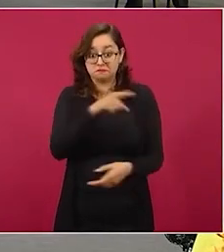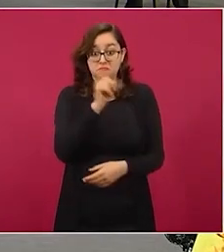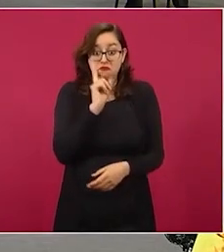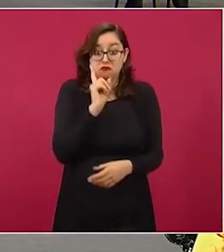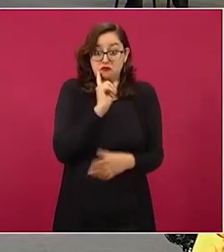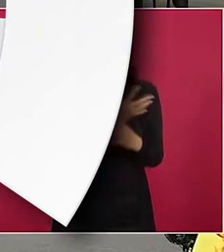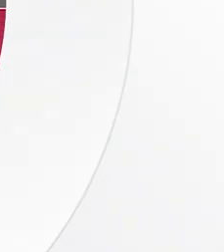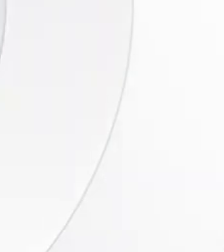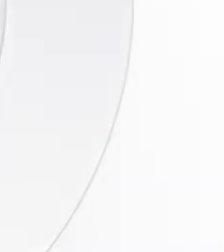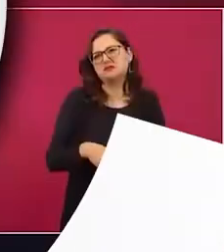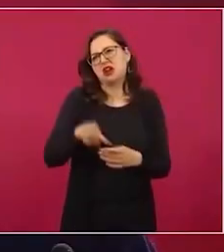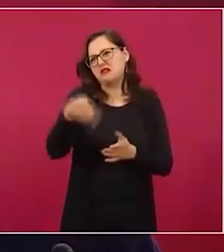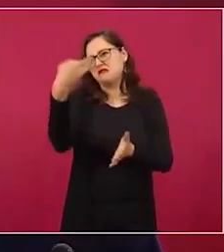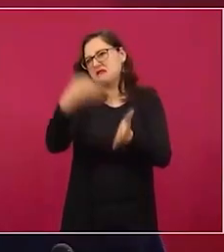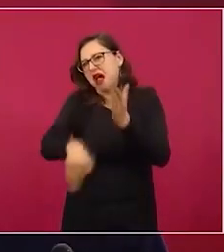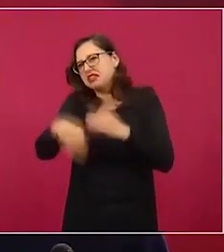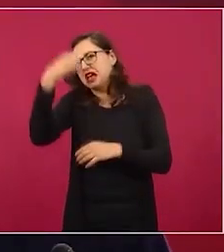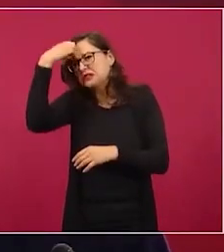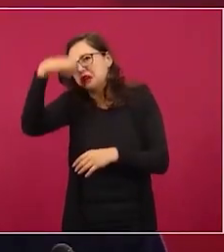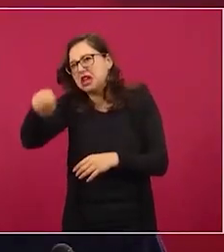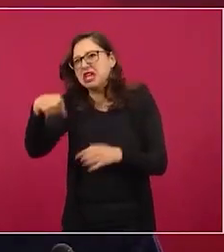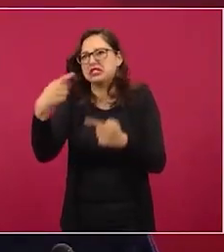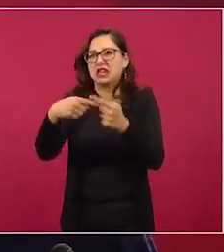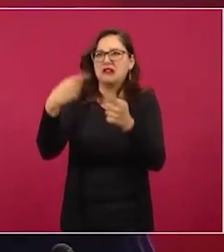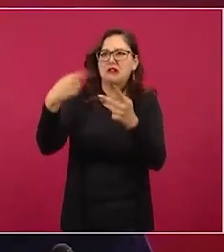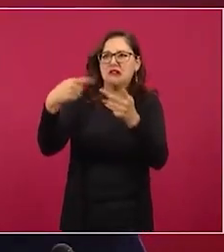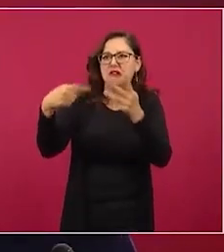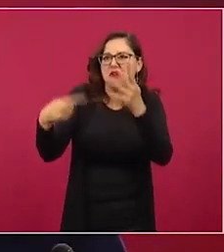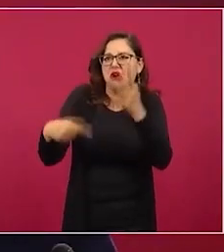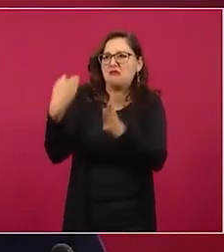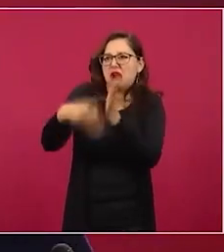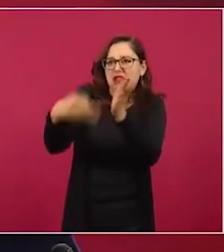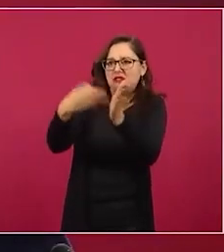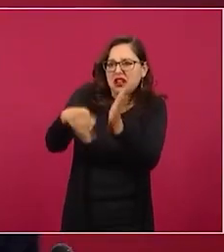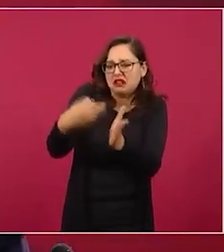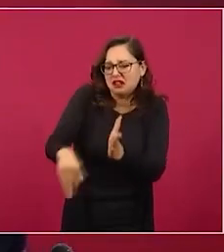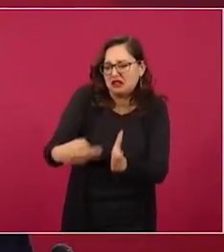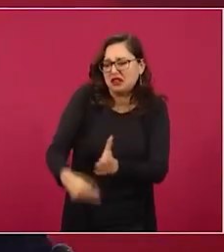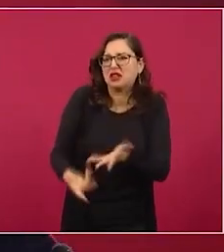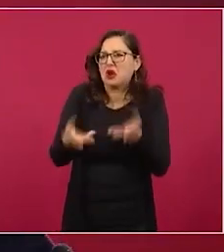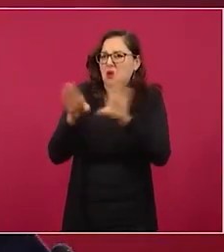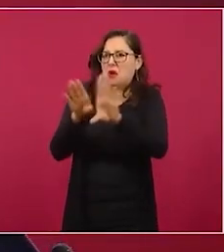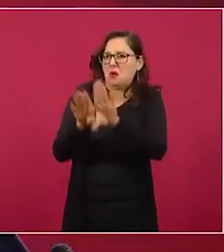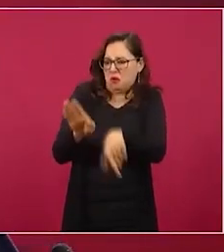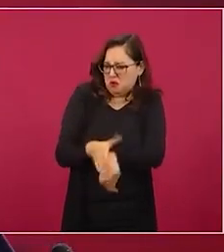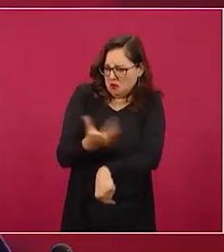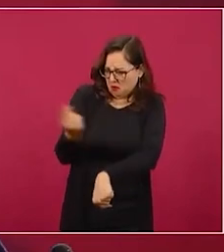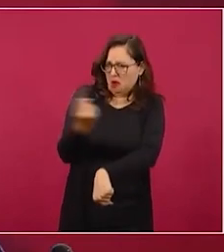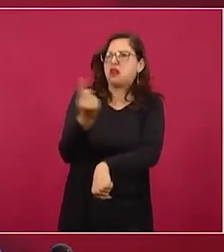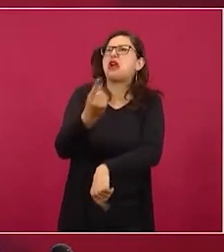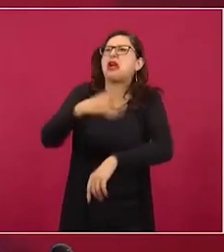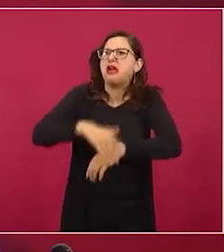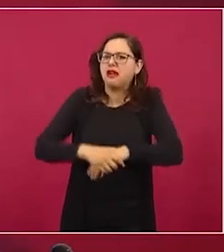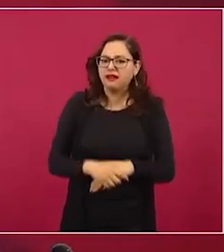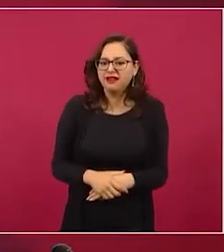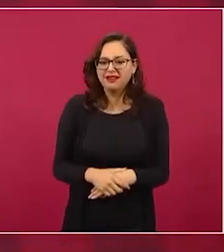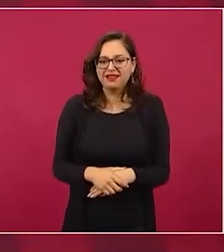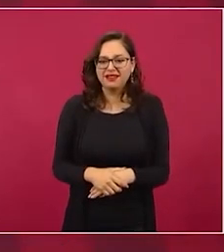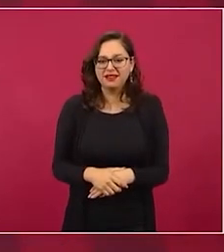muchos contagios. Yo tengo, no esto, no lo otro. Nada más hay que ver